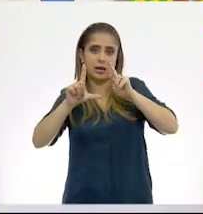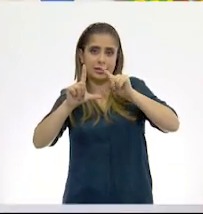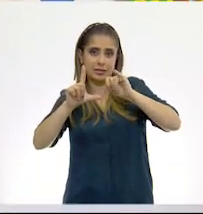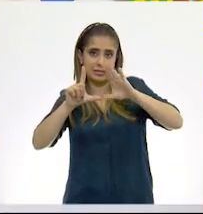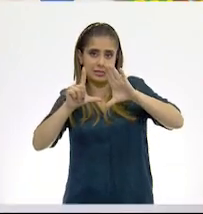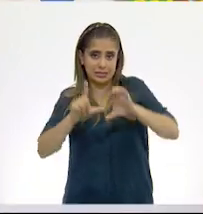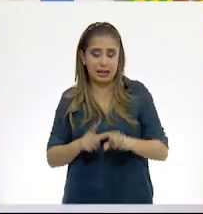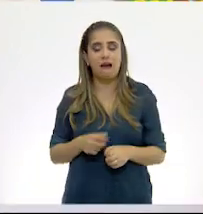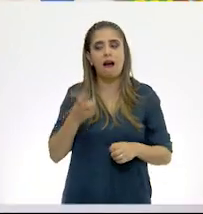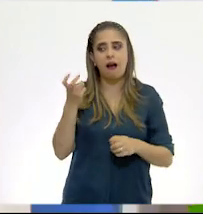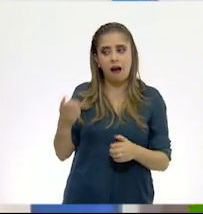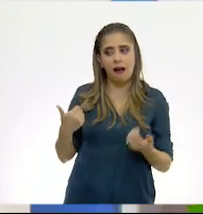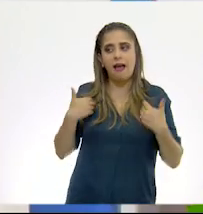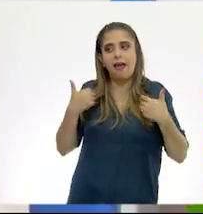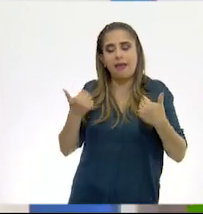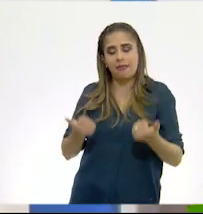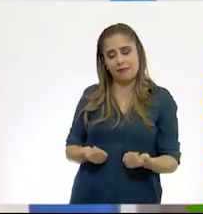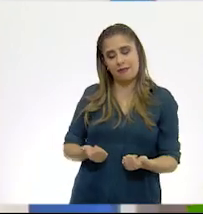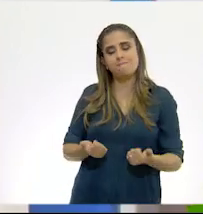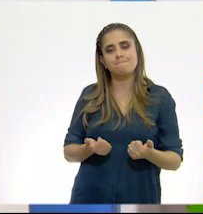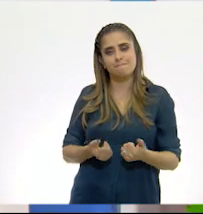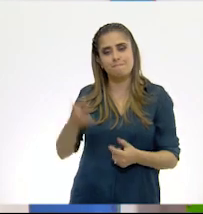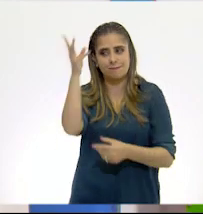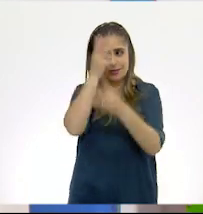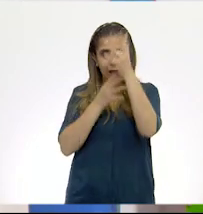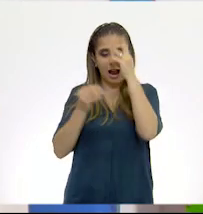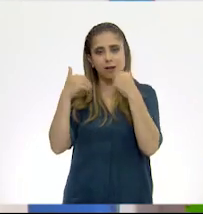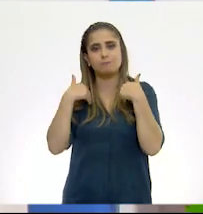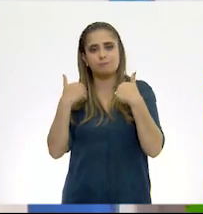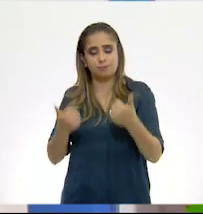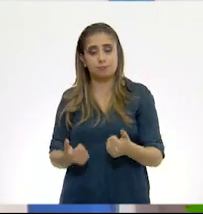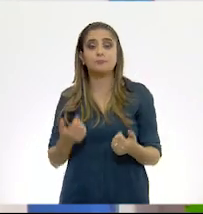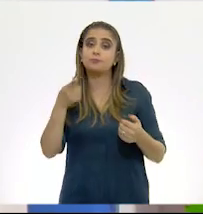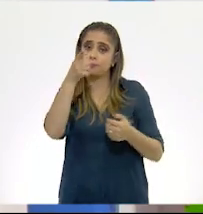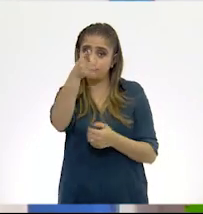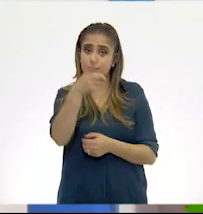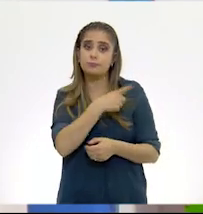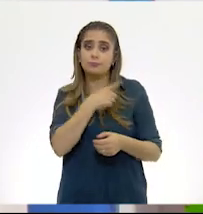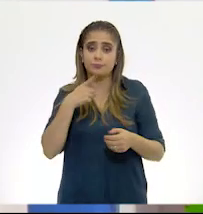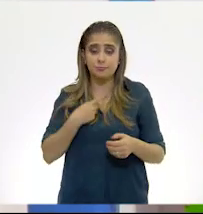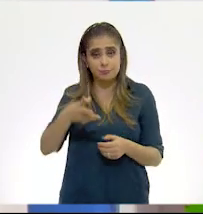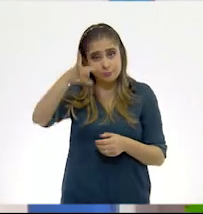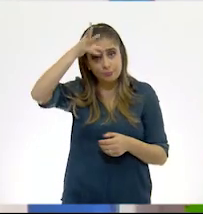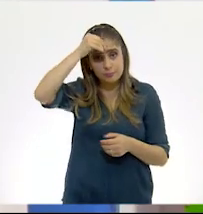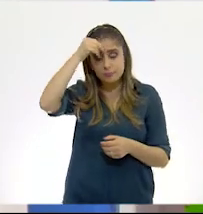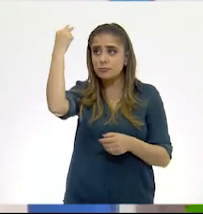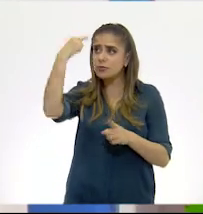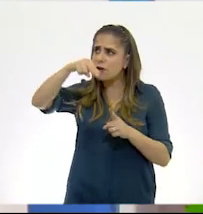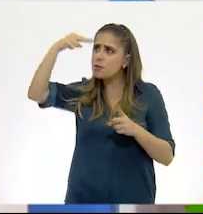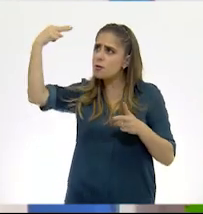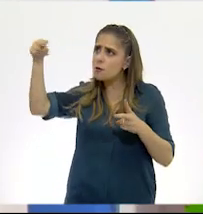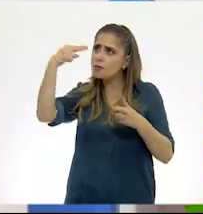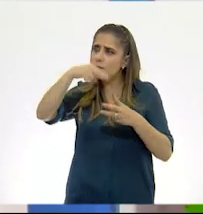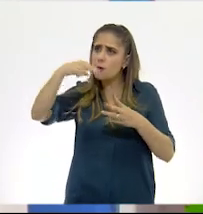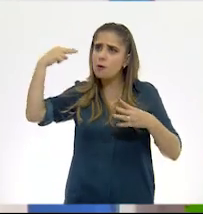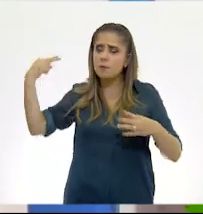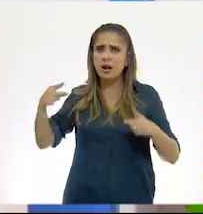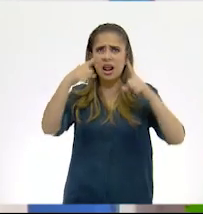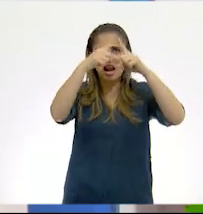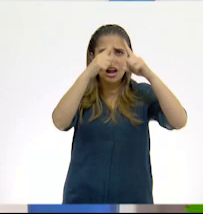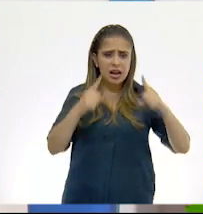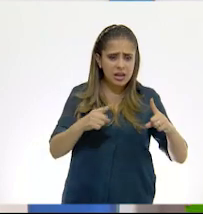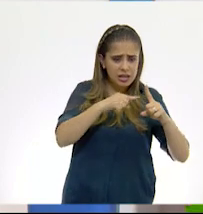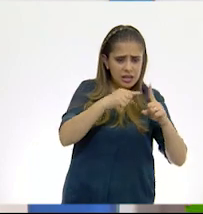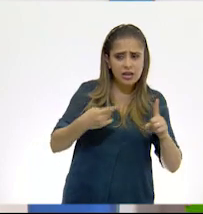Oscar. Y bueno, les pedimos a las niñas y a los niños que sigan practicando los nombres, reconociendo las líneas